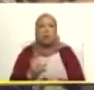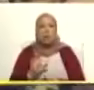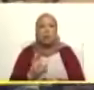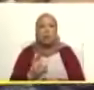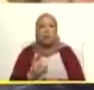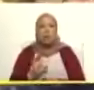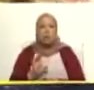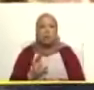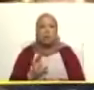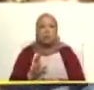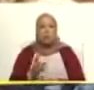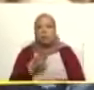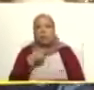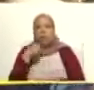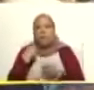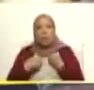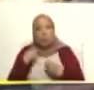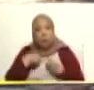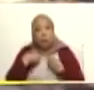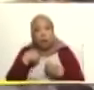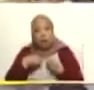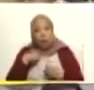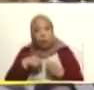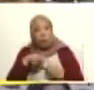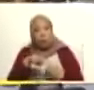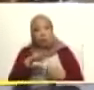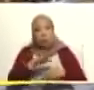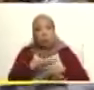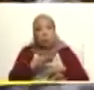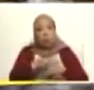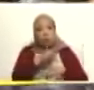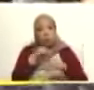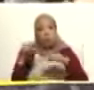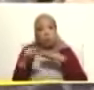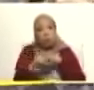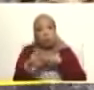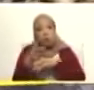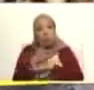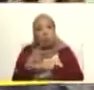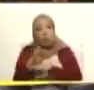gritan de desesperación, pero yo le digo al gobierno de Guyana,